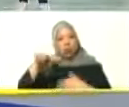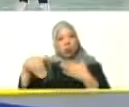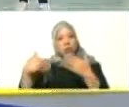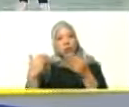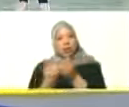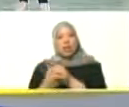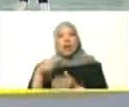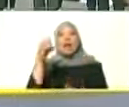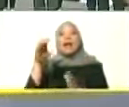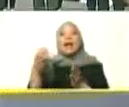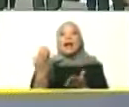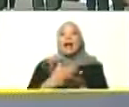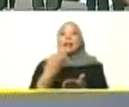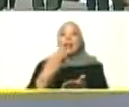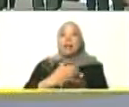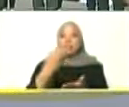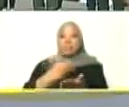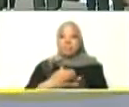hasta Catia.